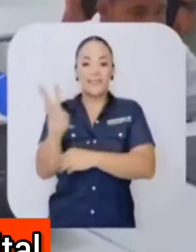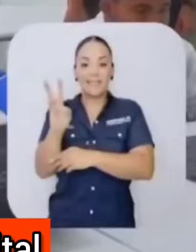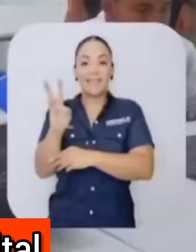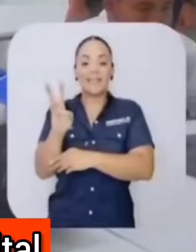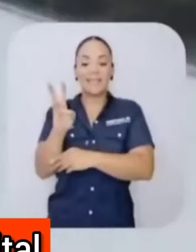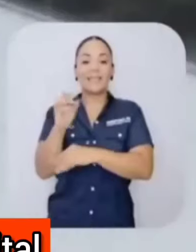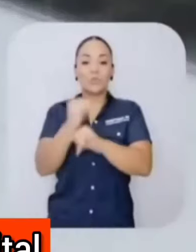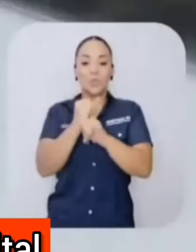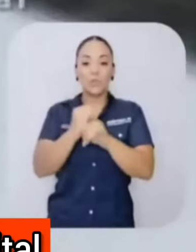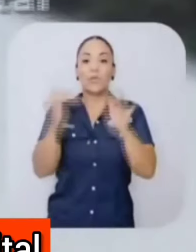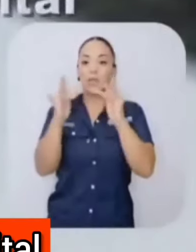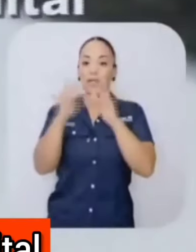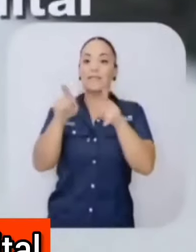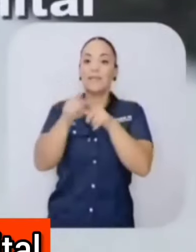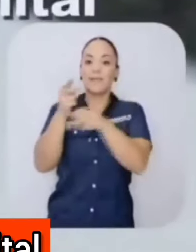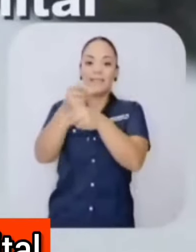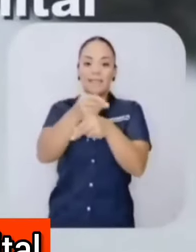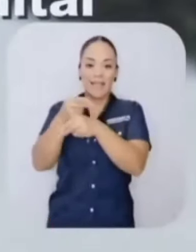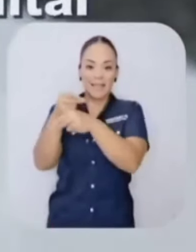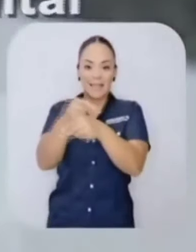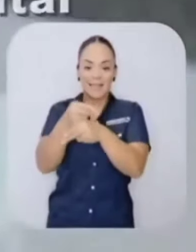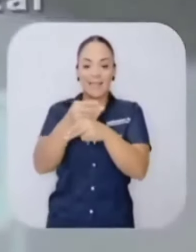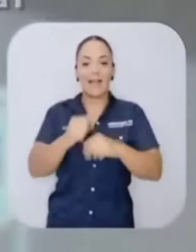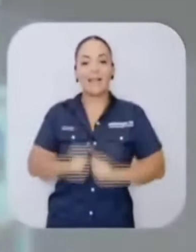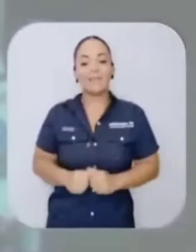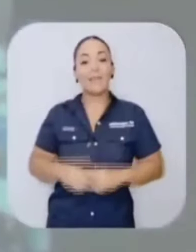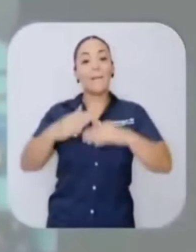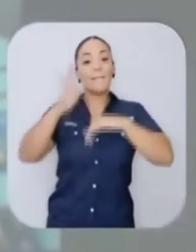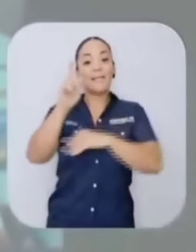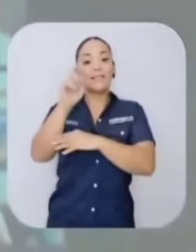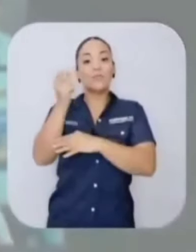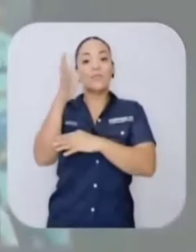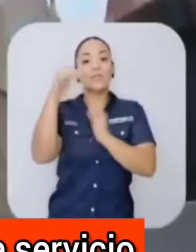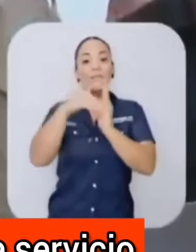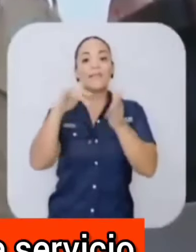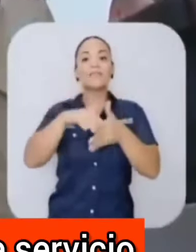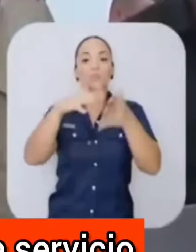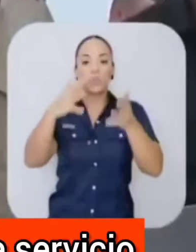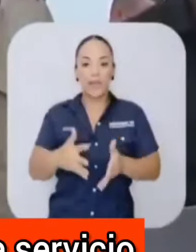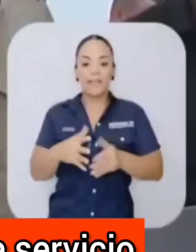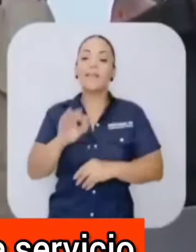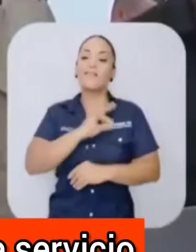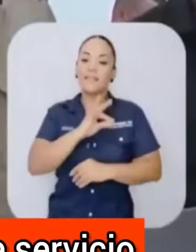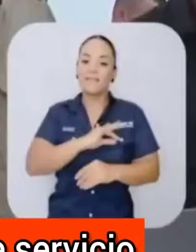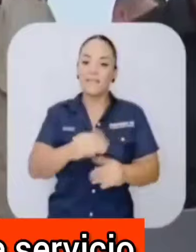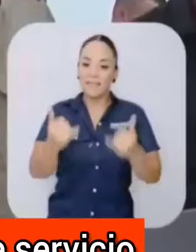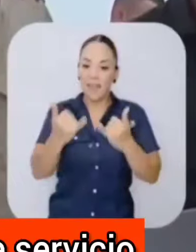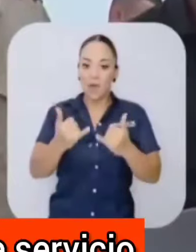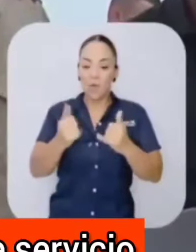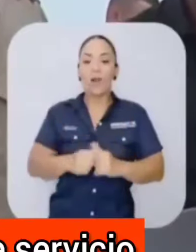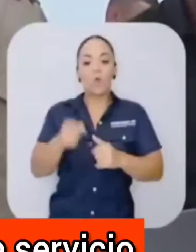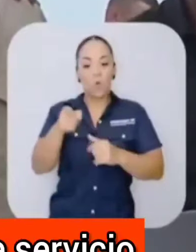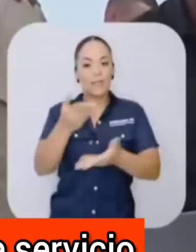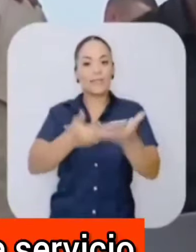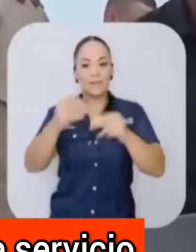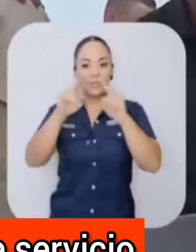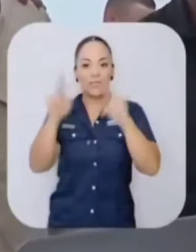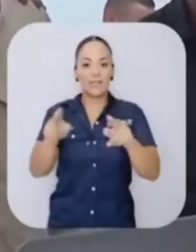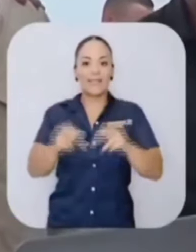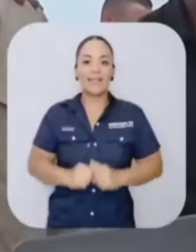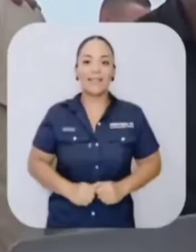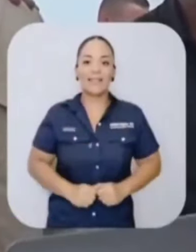256 han sido conectados vía satelital. Más de 115.000 estudiantes se benefician ahora con este